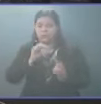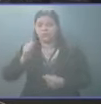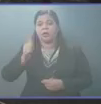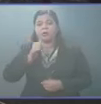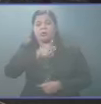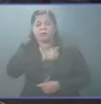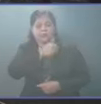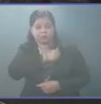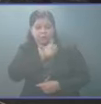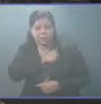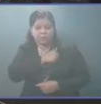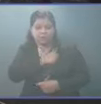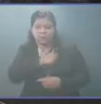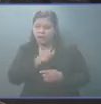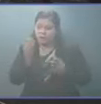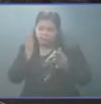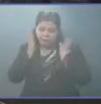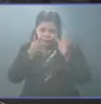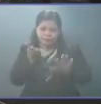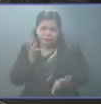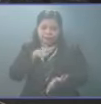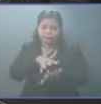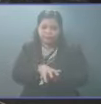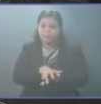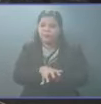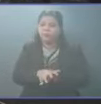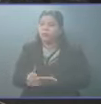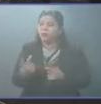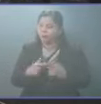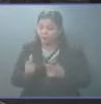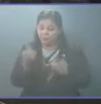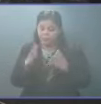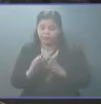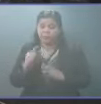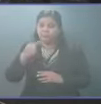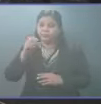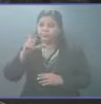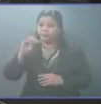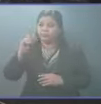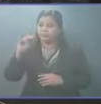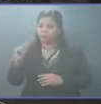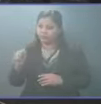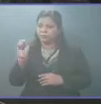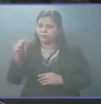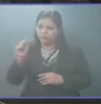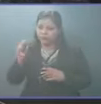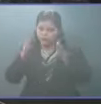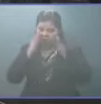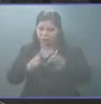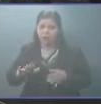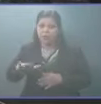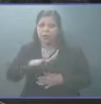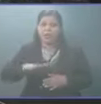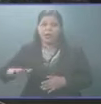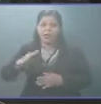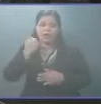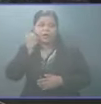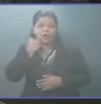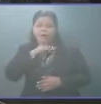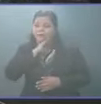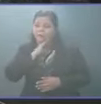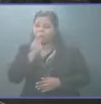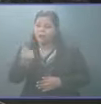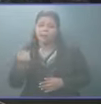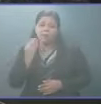de ser es social, básicamente. Y en el caso de la geriatría, como le explicaba, sí es el conjunto de las enfermedades o el estudio de ellas.